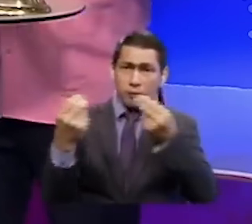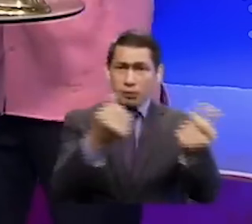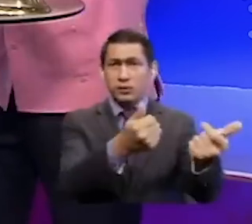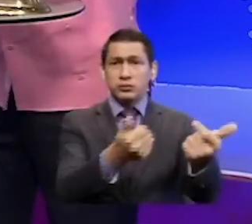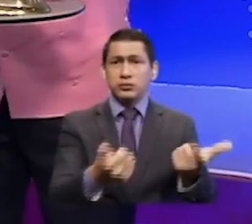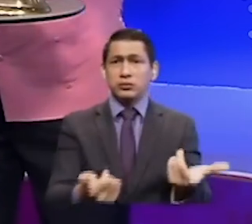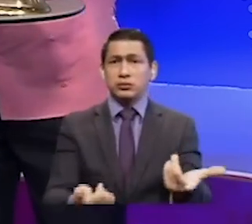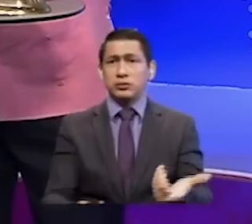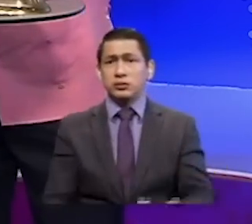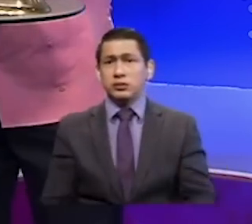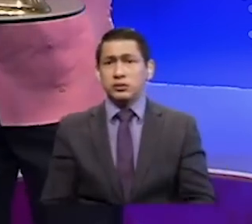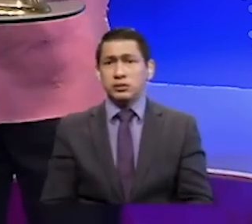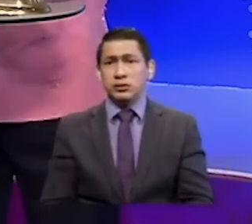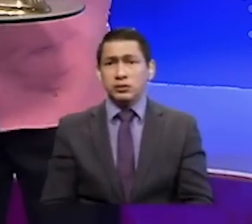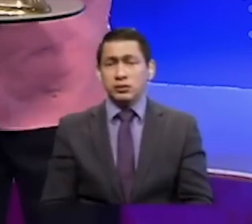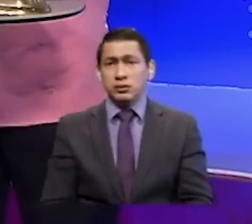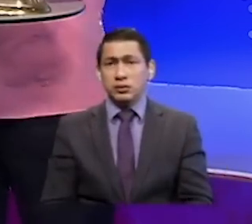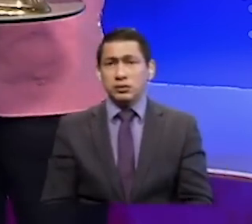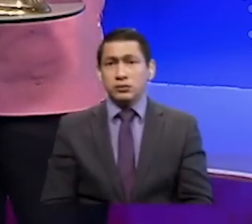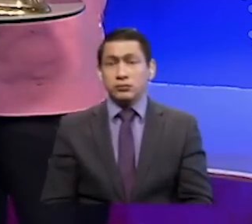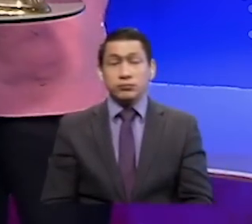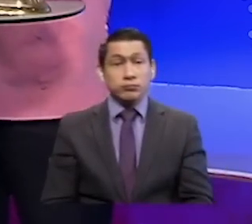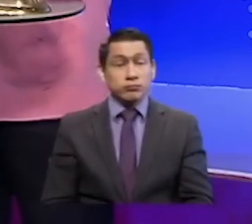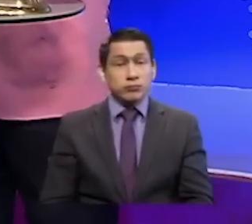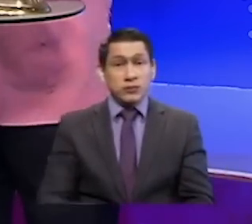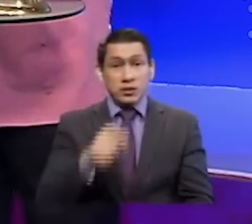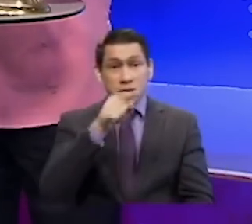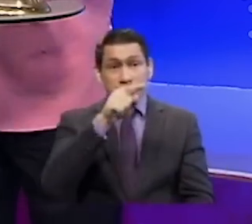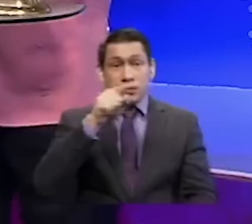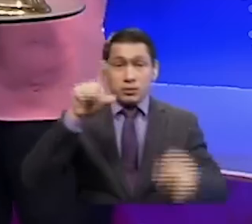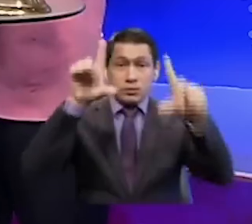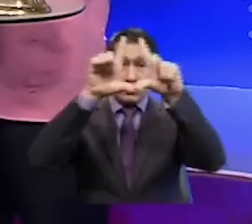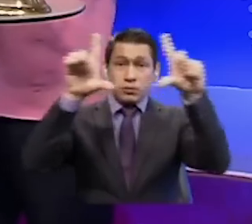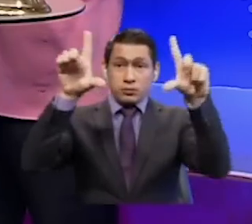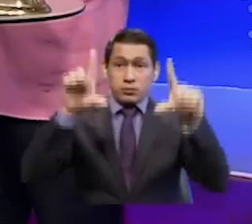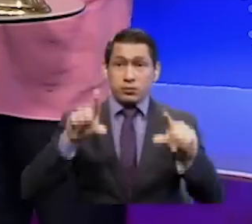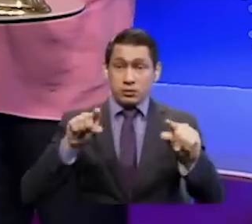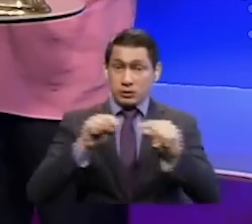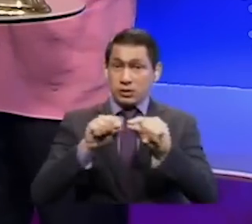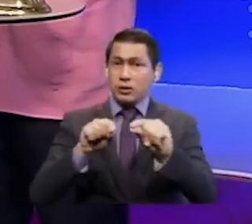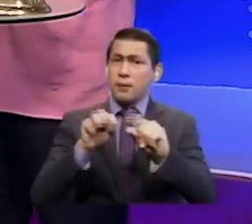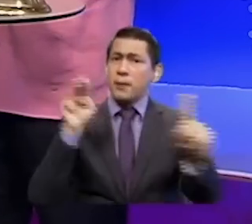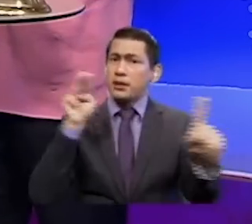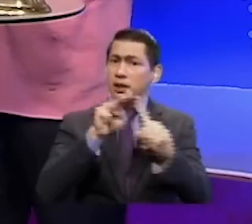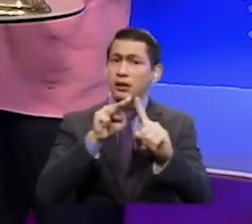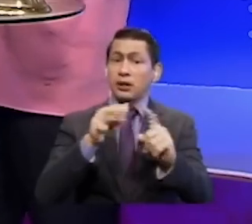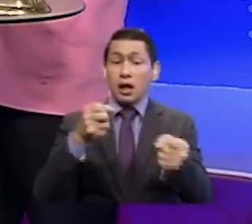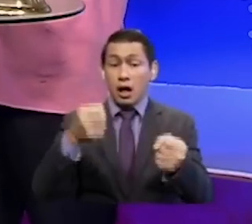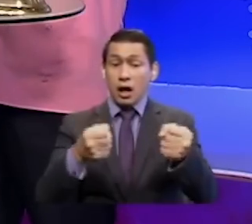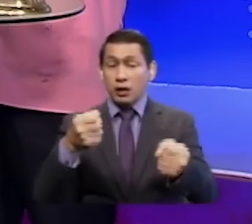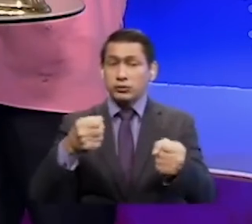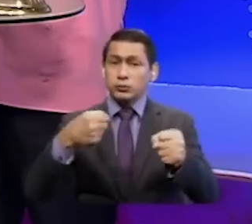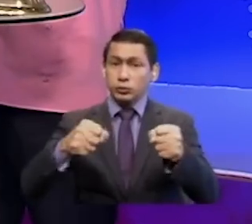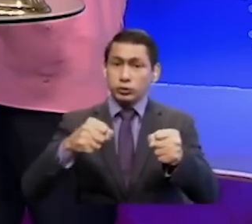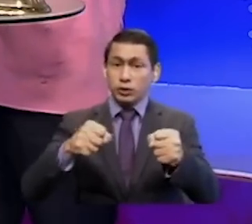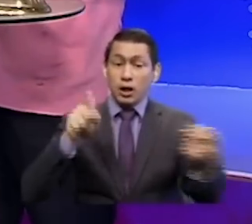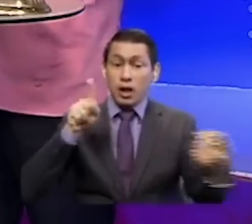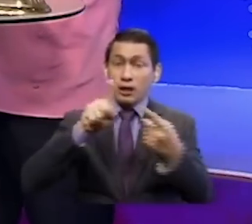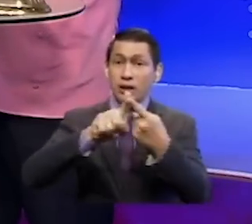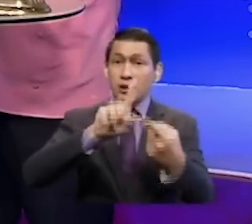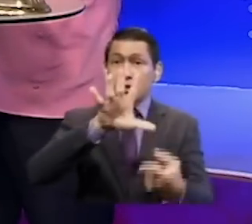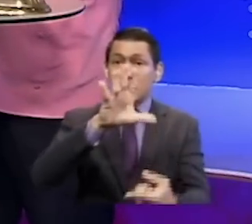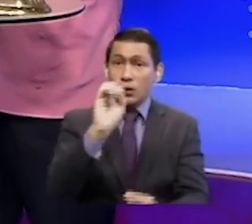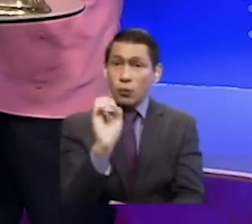kilómetros. Desde el inicio de esa vía ya dice el límite de velocidad, 50. O sea, tampoco te lo pueden estar